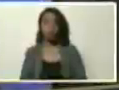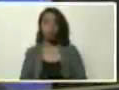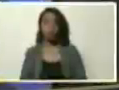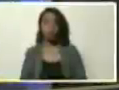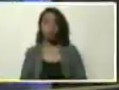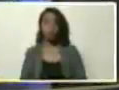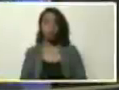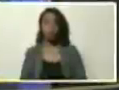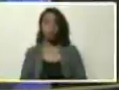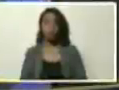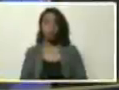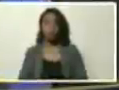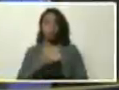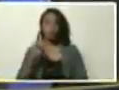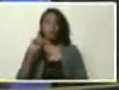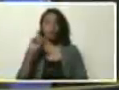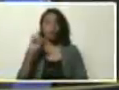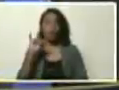Y